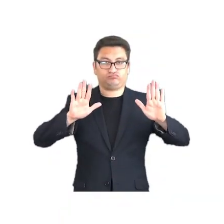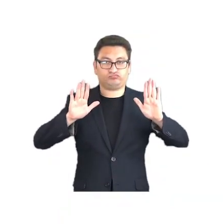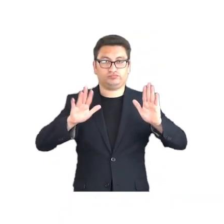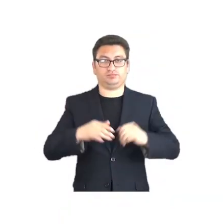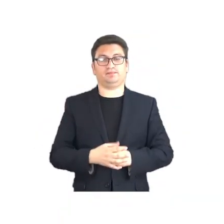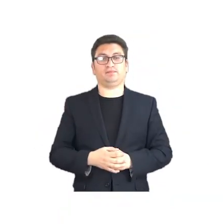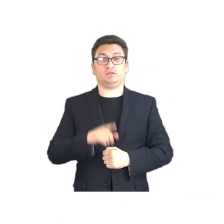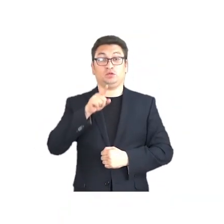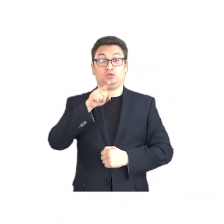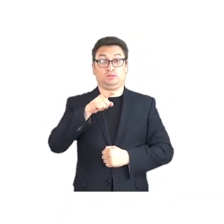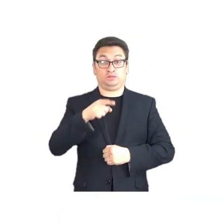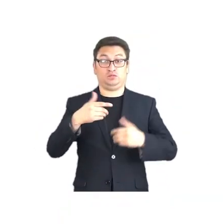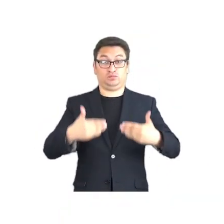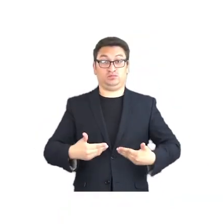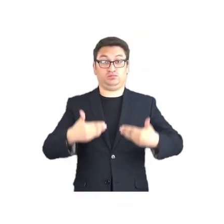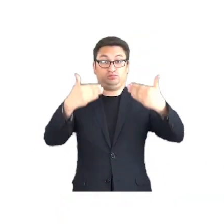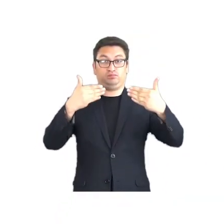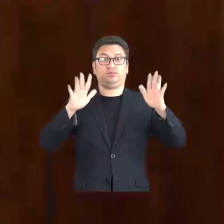Empuje de pared.